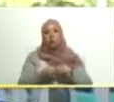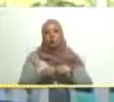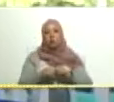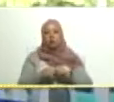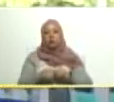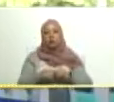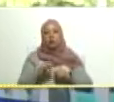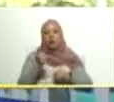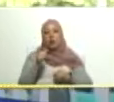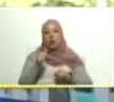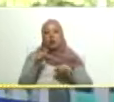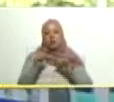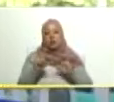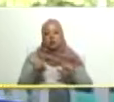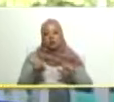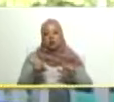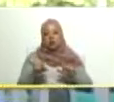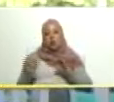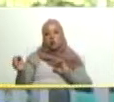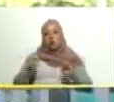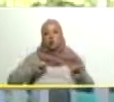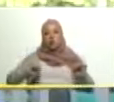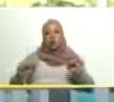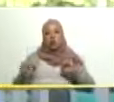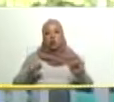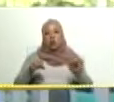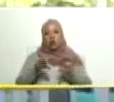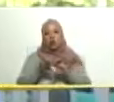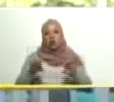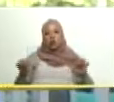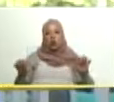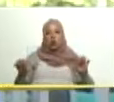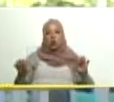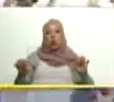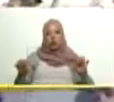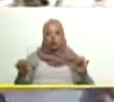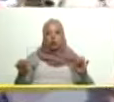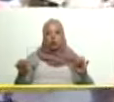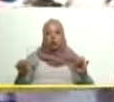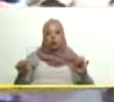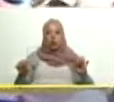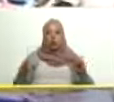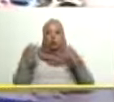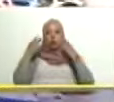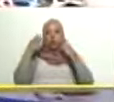Número 16, el movimiento de educación, educadores y educadoras.